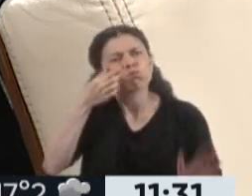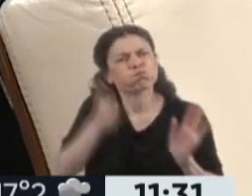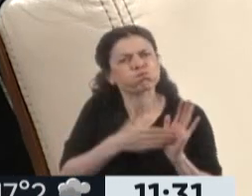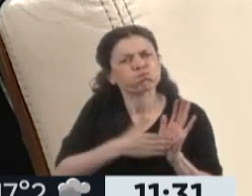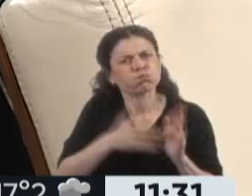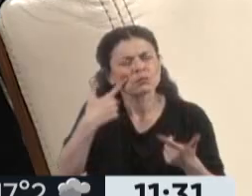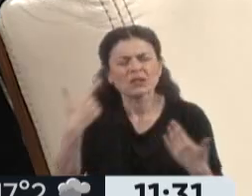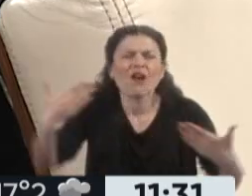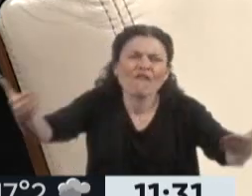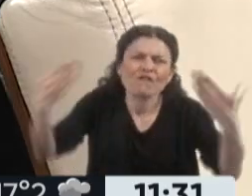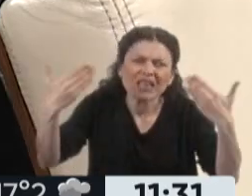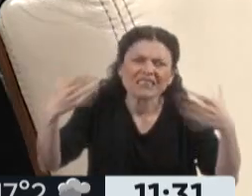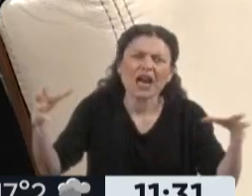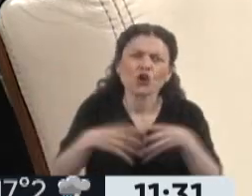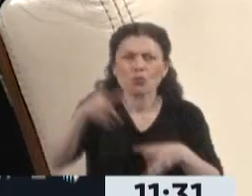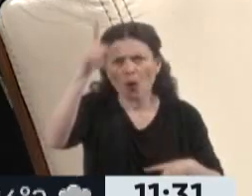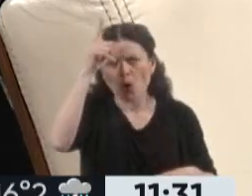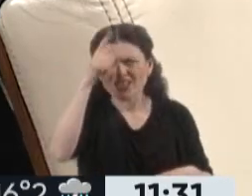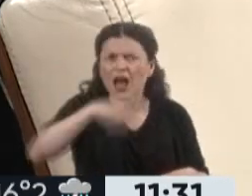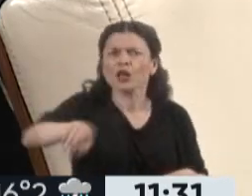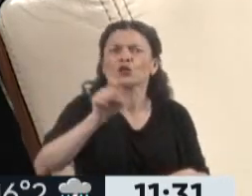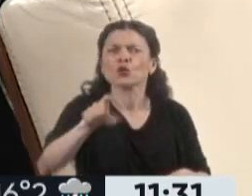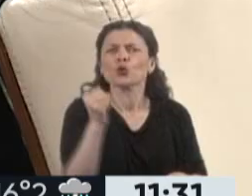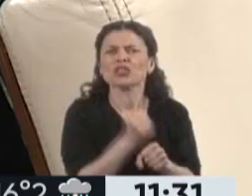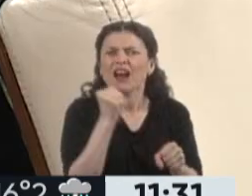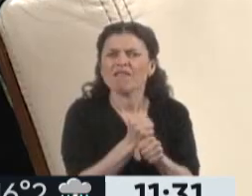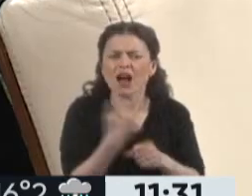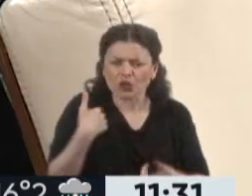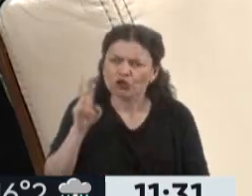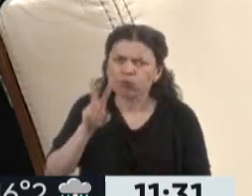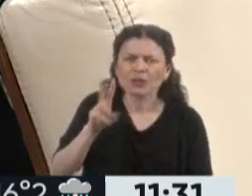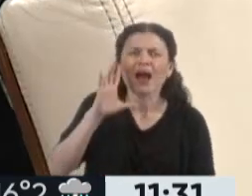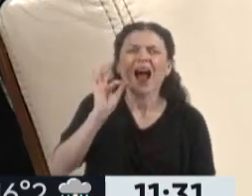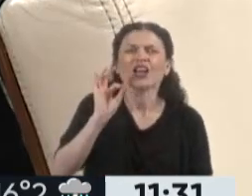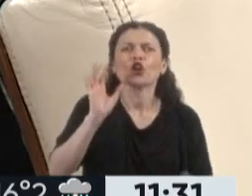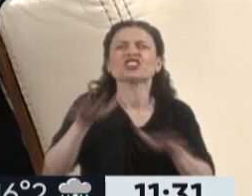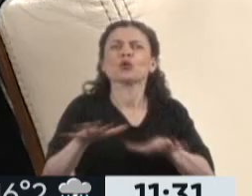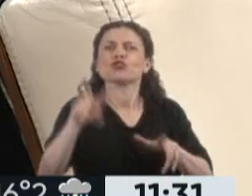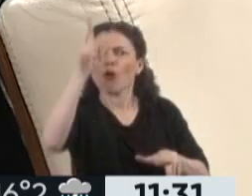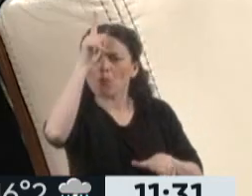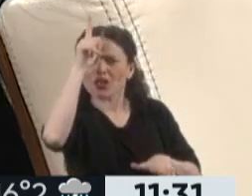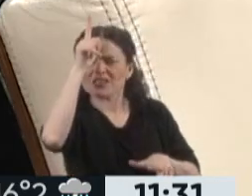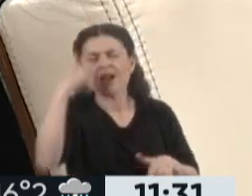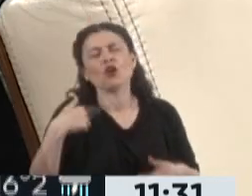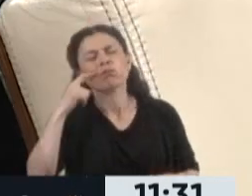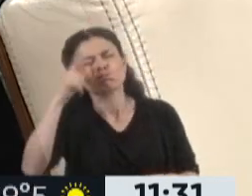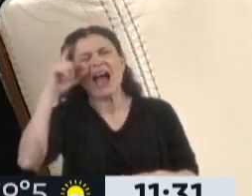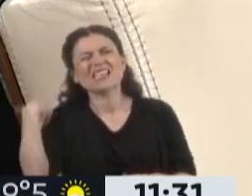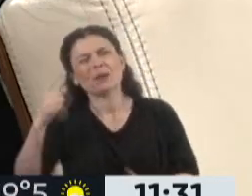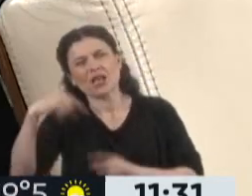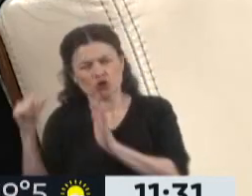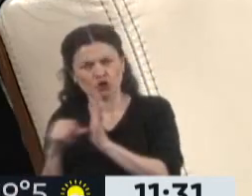es felicitar a la Fuerza y Cuerpo de Seguridad del Estado por el trabajo que hacen, y cuando he visto que ha habido alguna carga policial siempre he visto, y tengo experiencia en varios países, que ha sido de